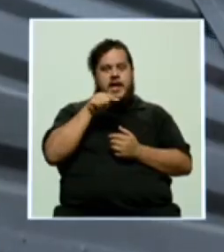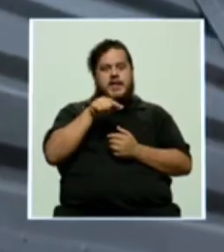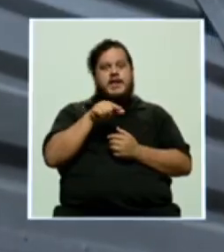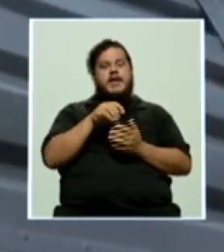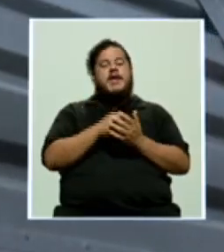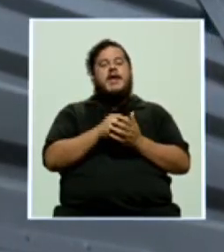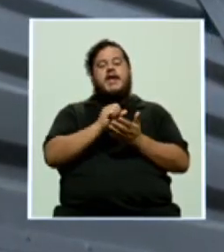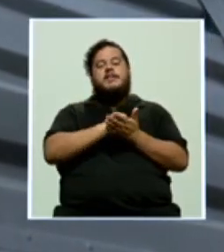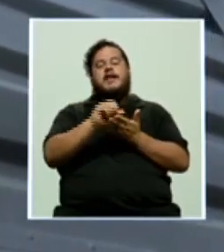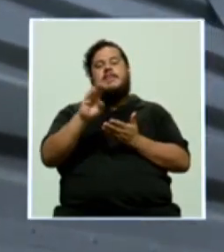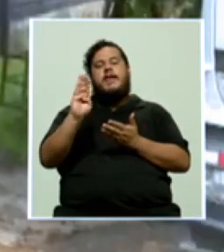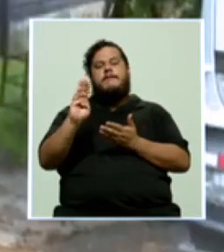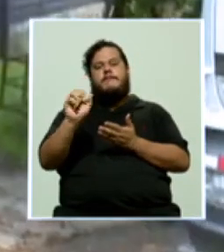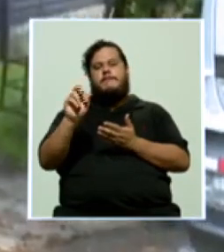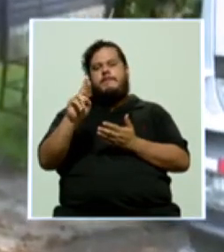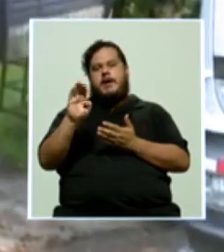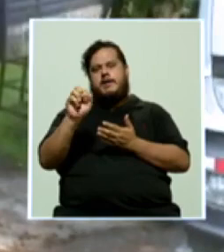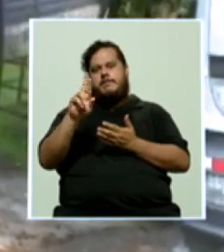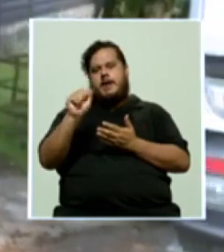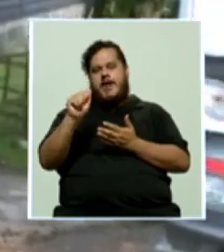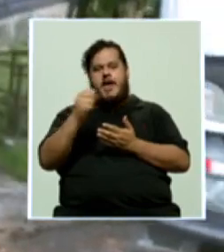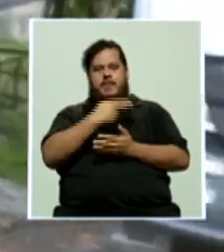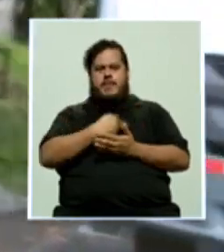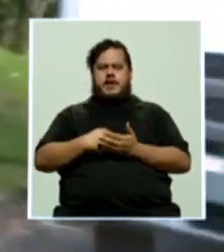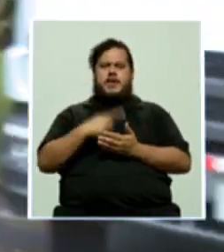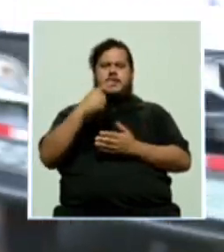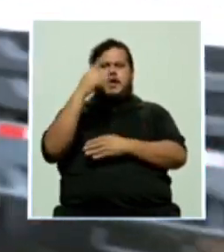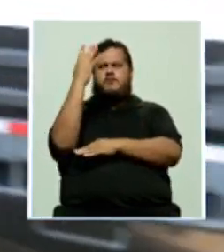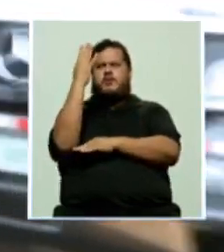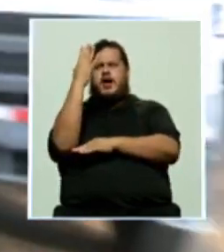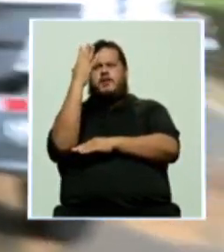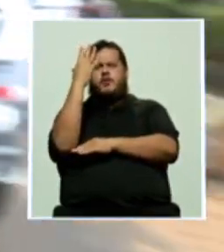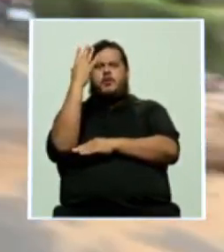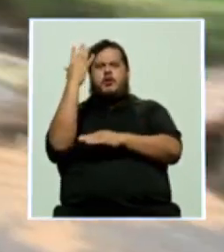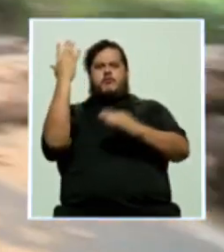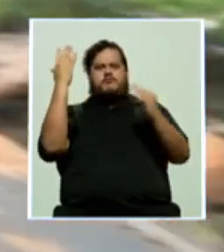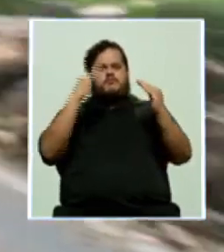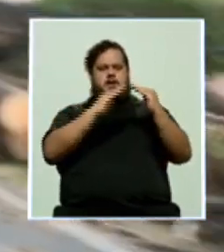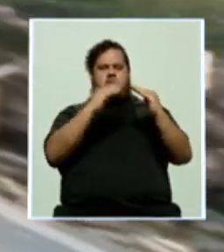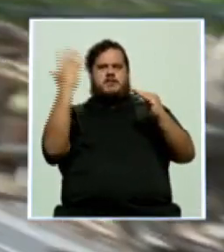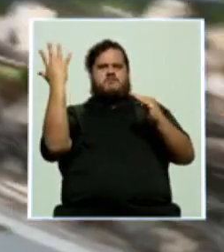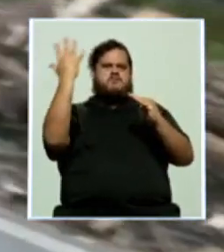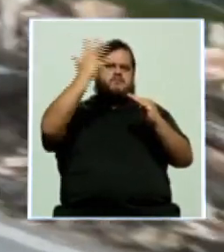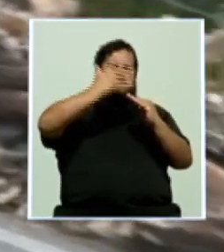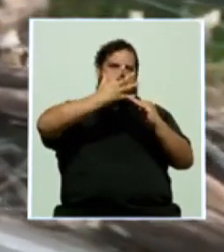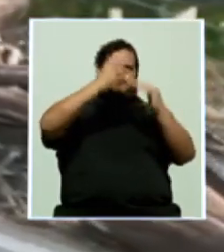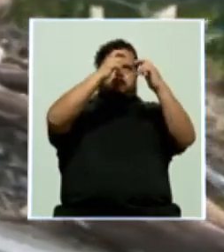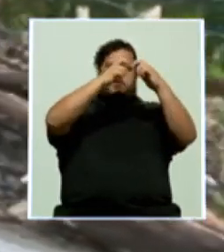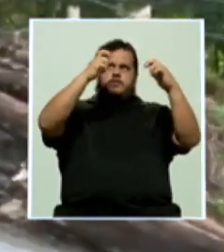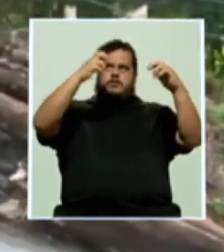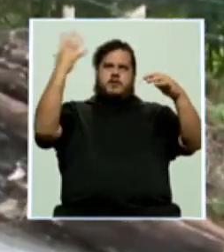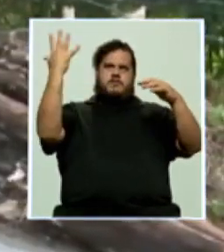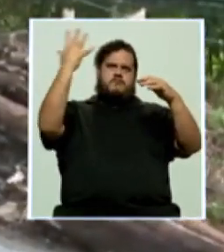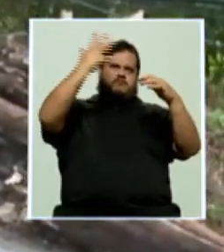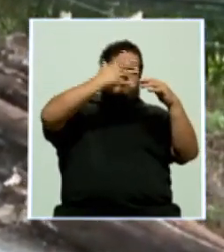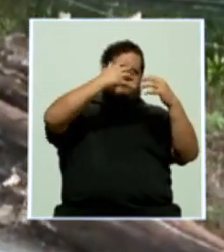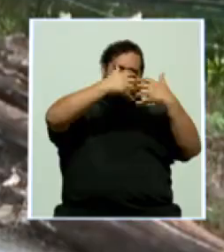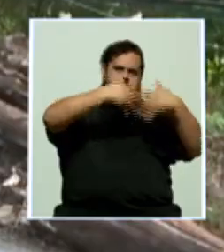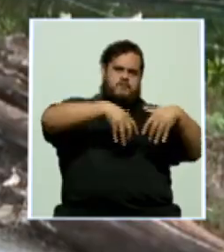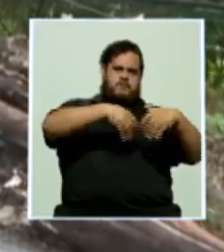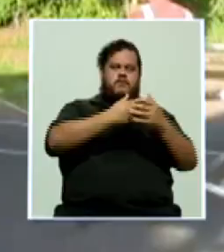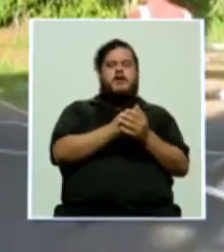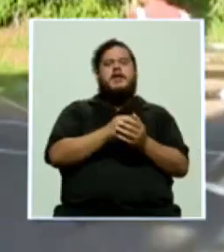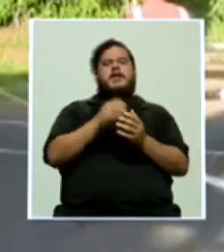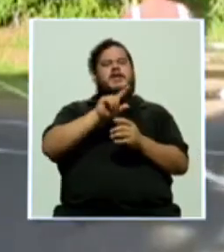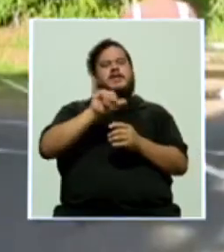en Santa Bárbara de Heredia, cayó un árbol sobre el tendido eléctrico y sobre esta vivienda. El percance además dañó 3 postes